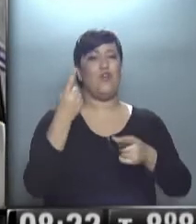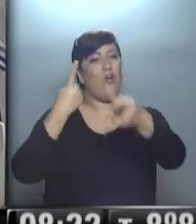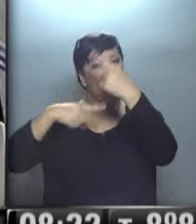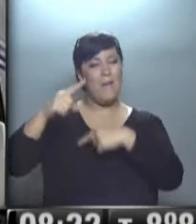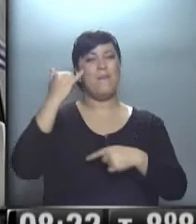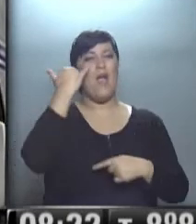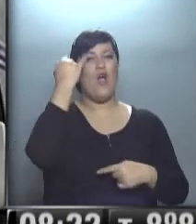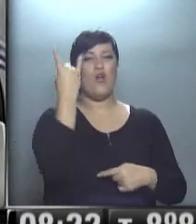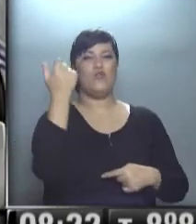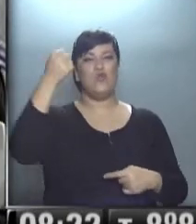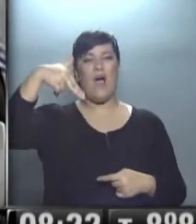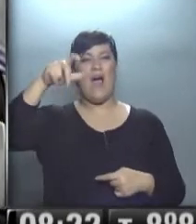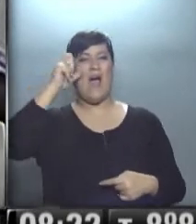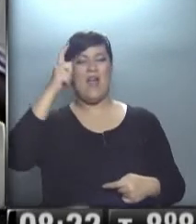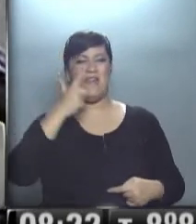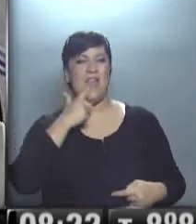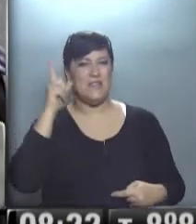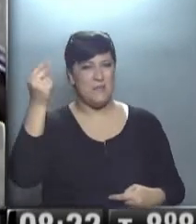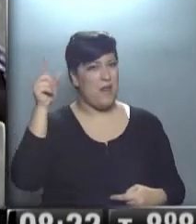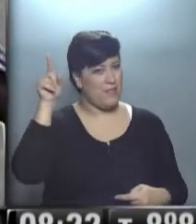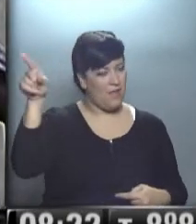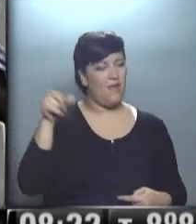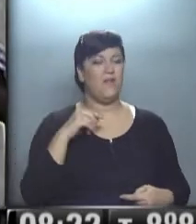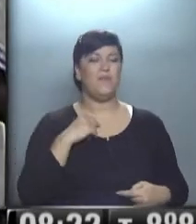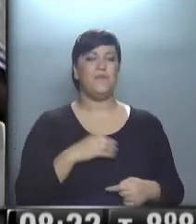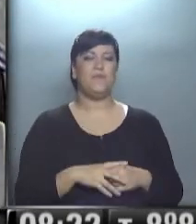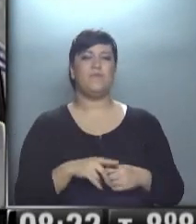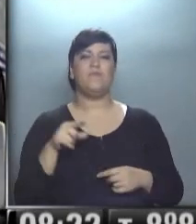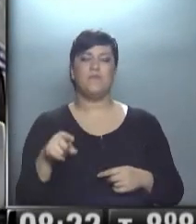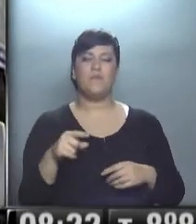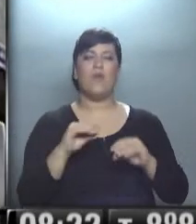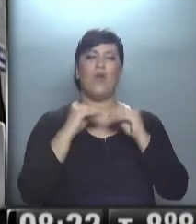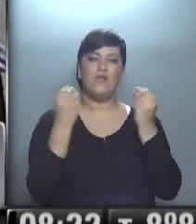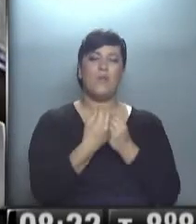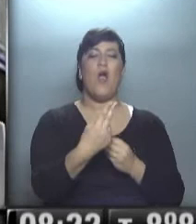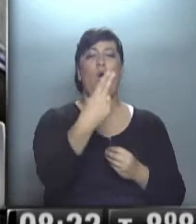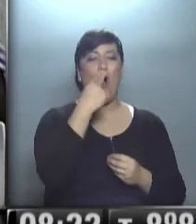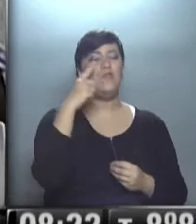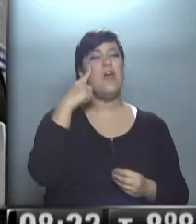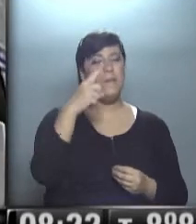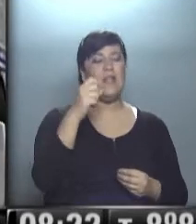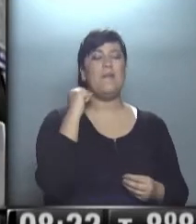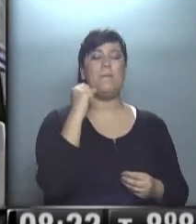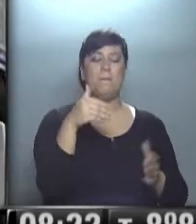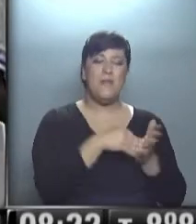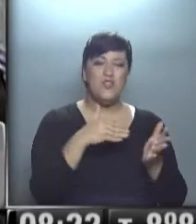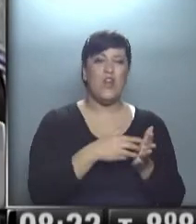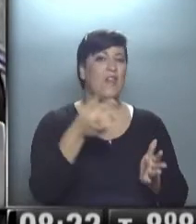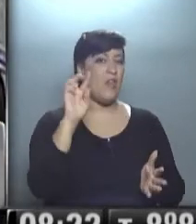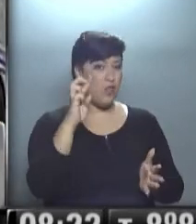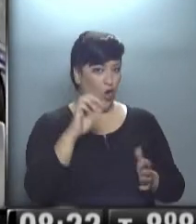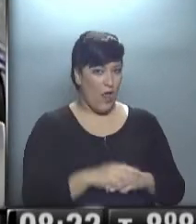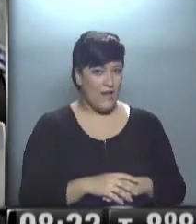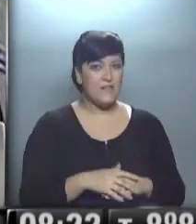equivale a un una operación de 11.000 millones de dólares con tres años de